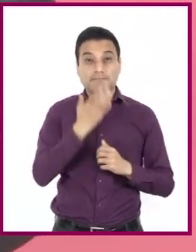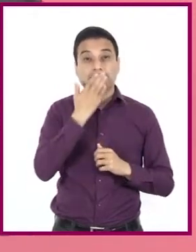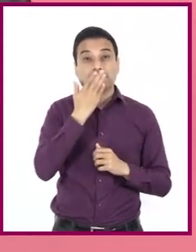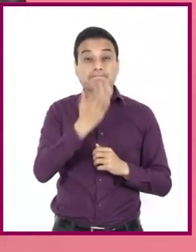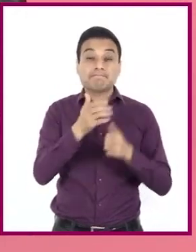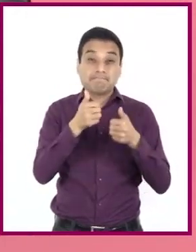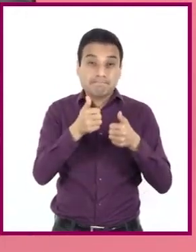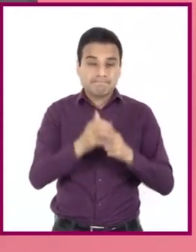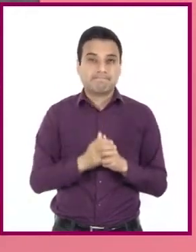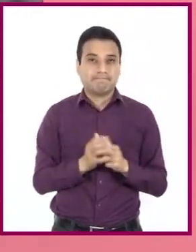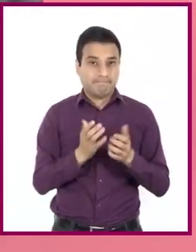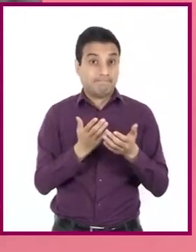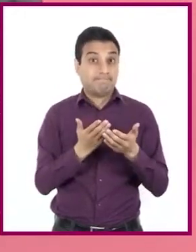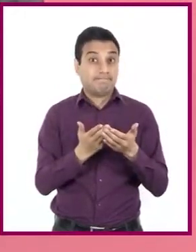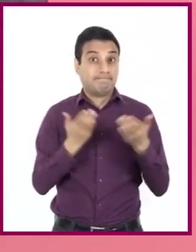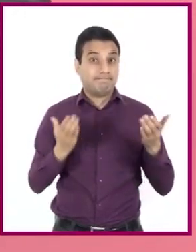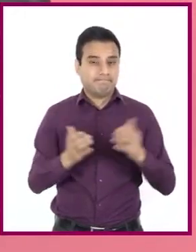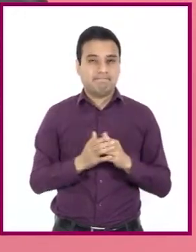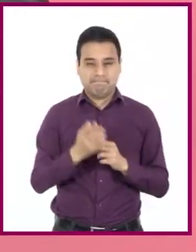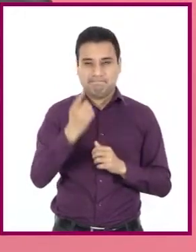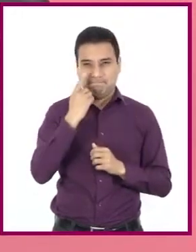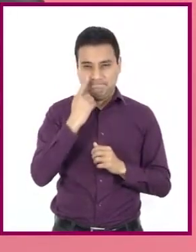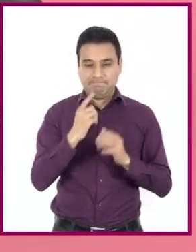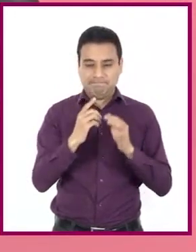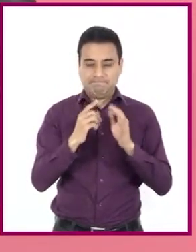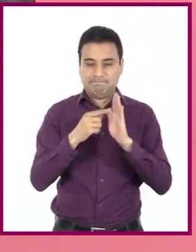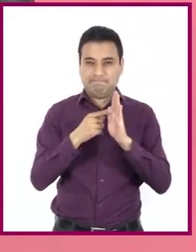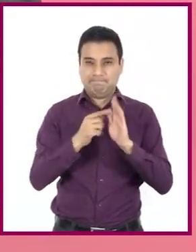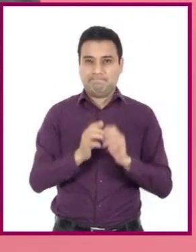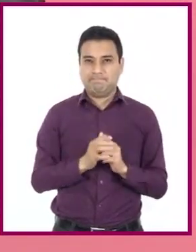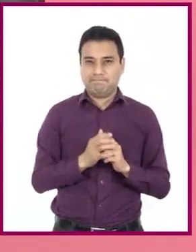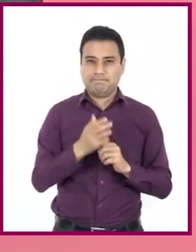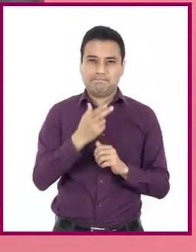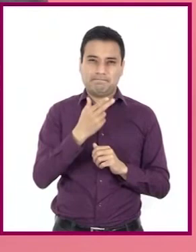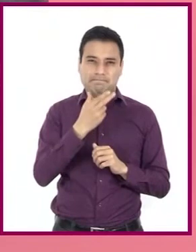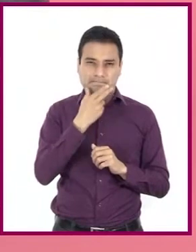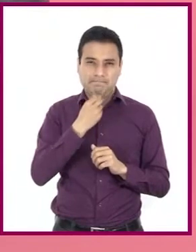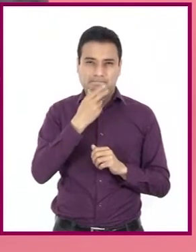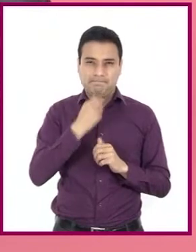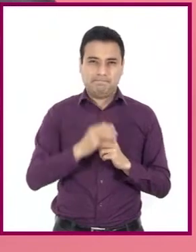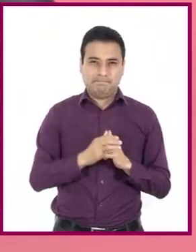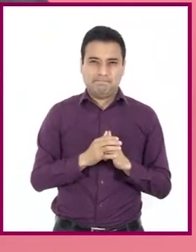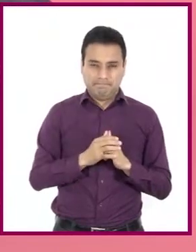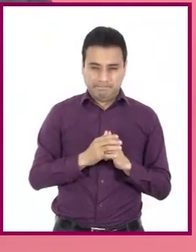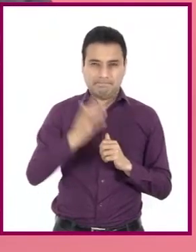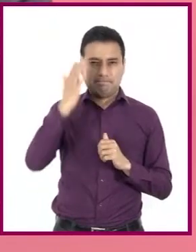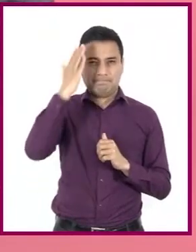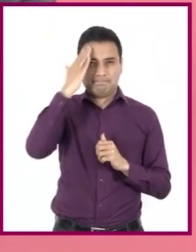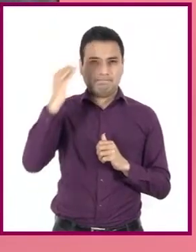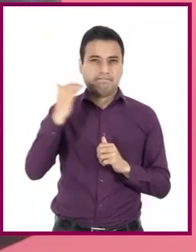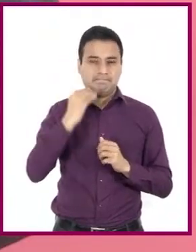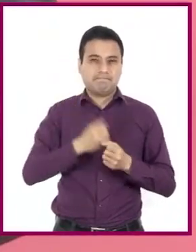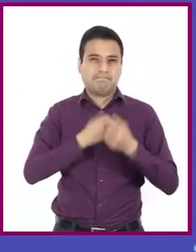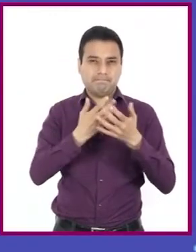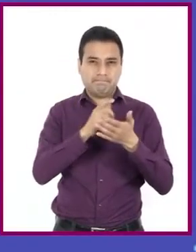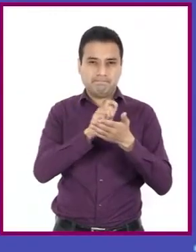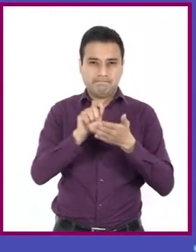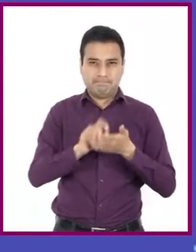Bien, ahora veamos lo que hizo el poeta surcoreano Jung Tae-min con esa